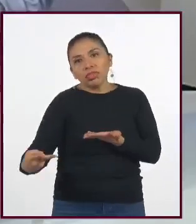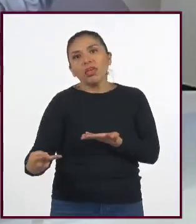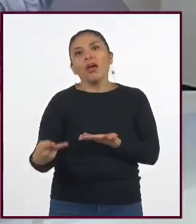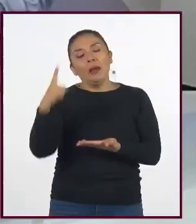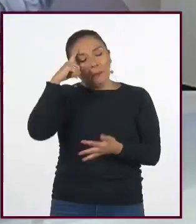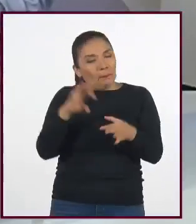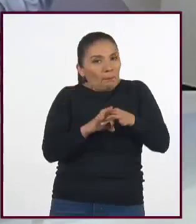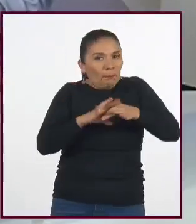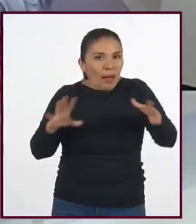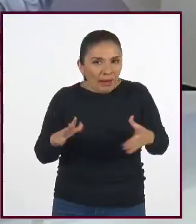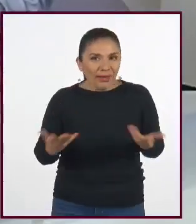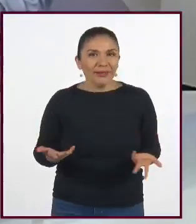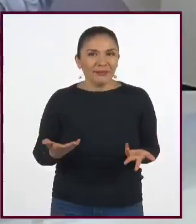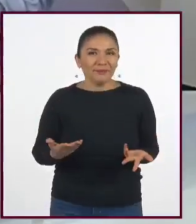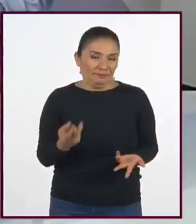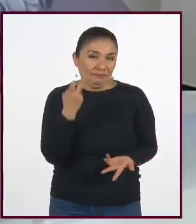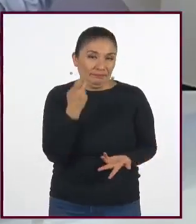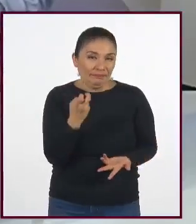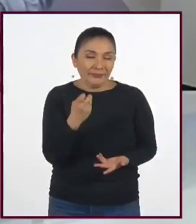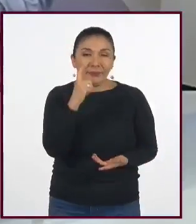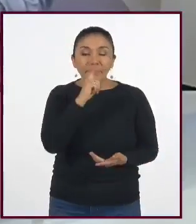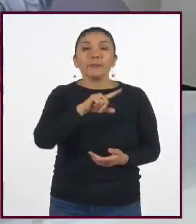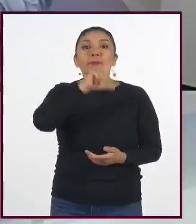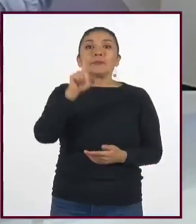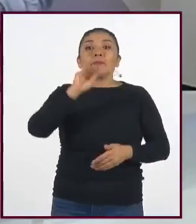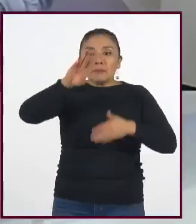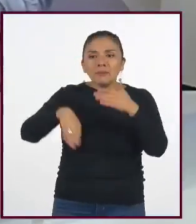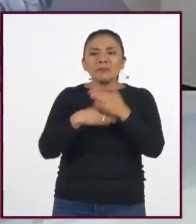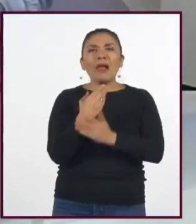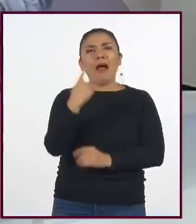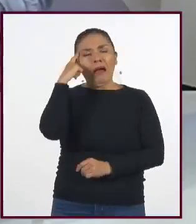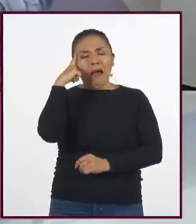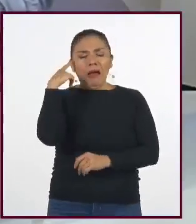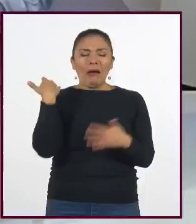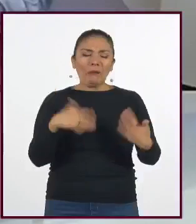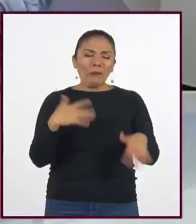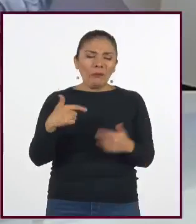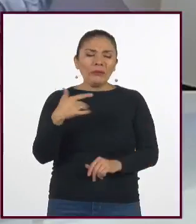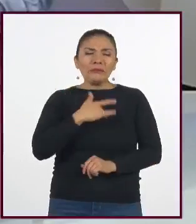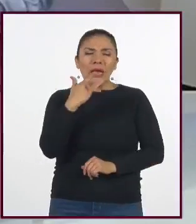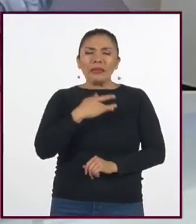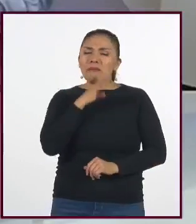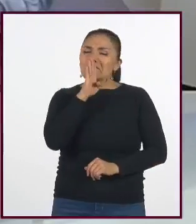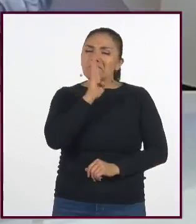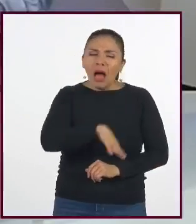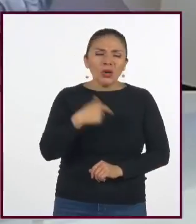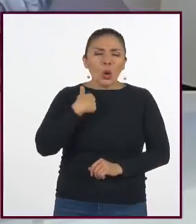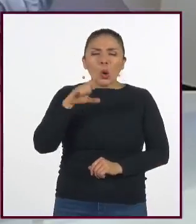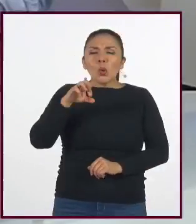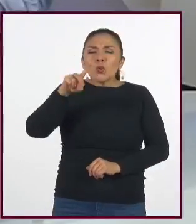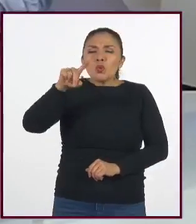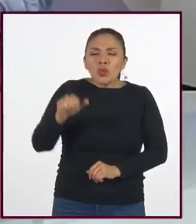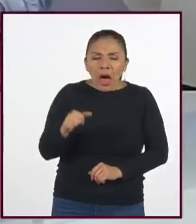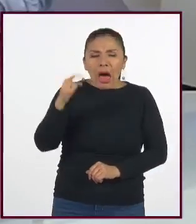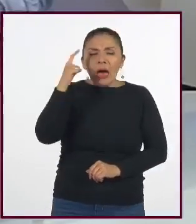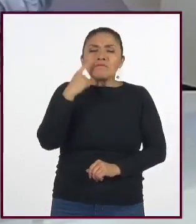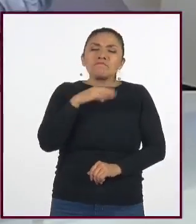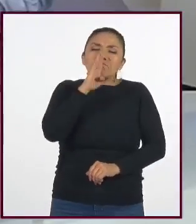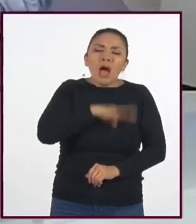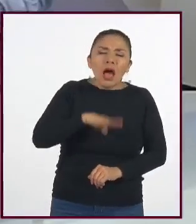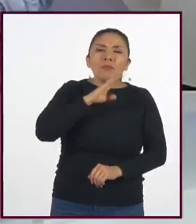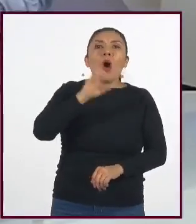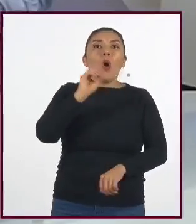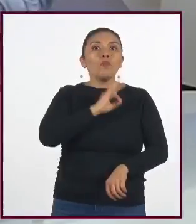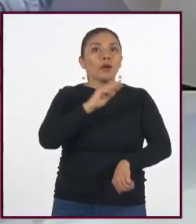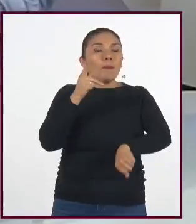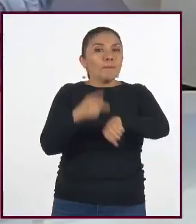conciencia. Se hace todo esto que al otro día dices, ¿por qué lo hice? Así ¿no? es. La cruda moral. La cruda moral. O se exponen a riesgos por la